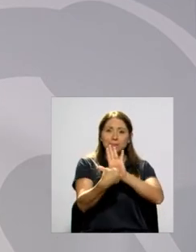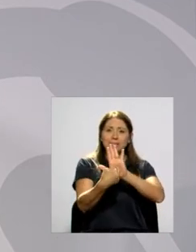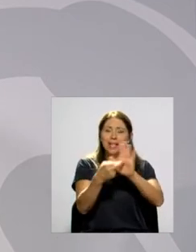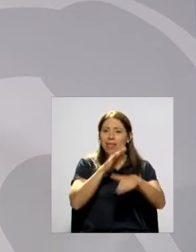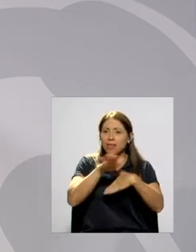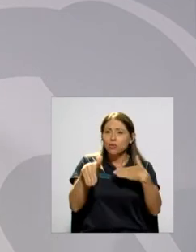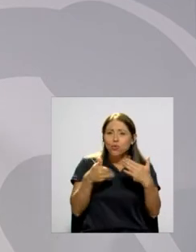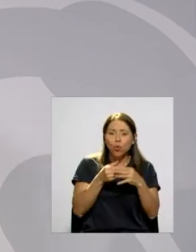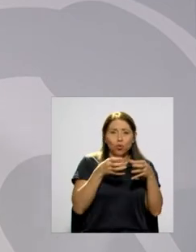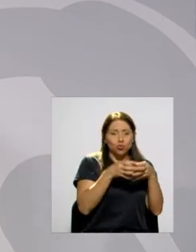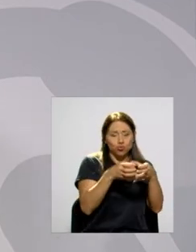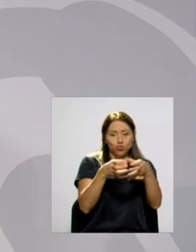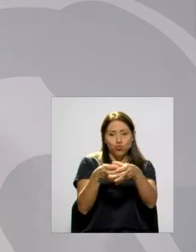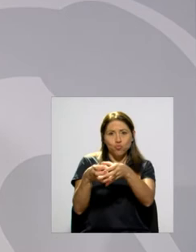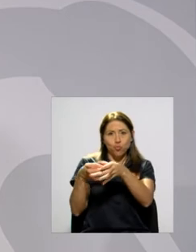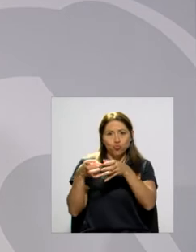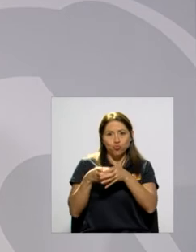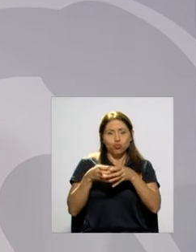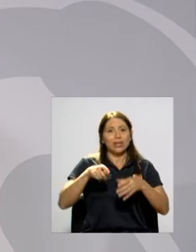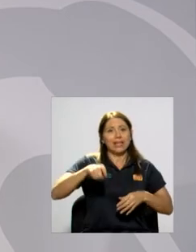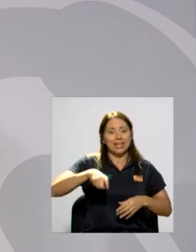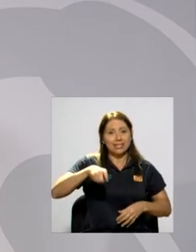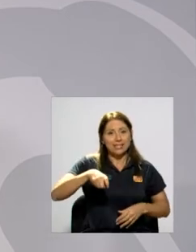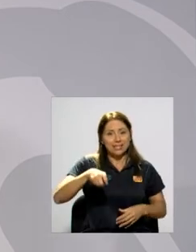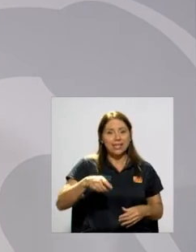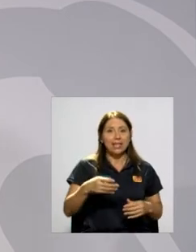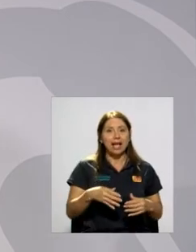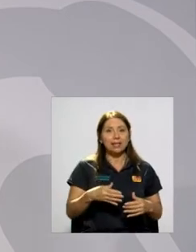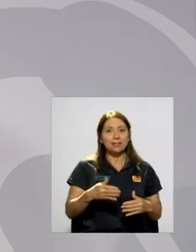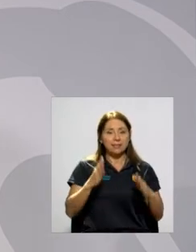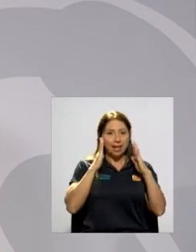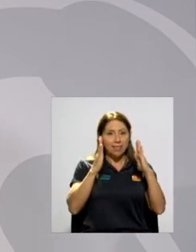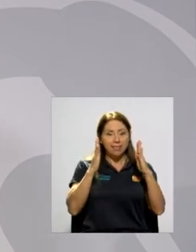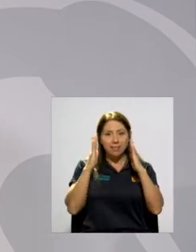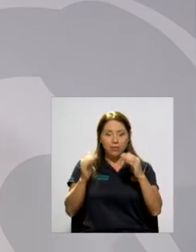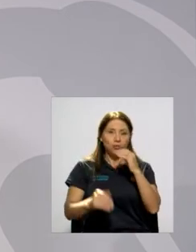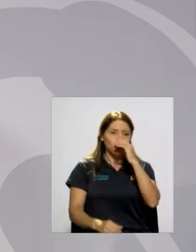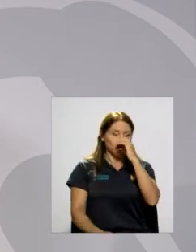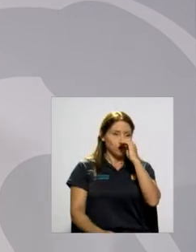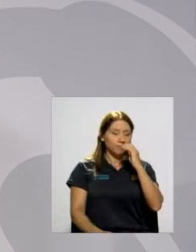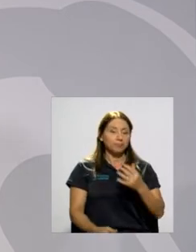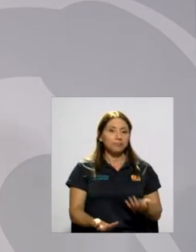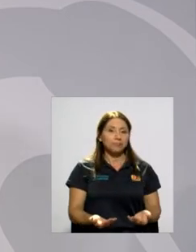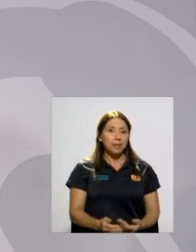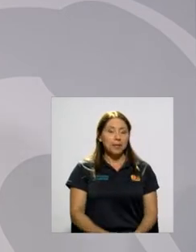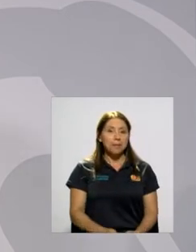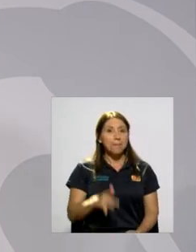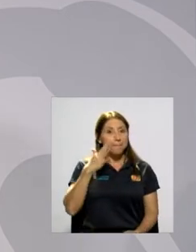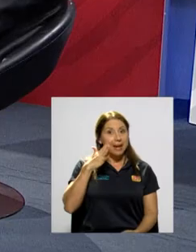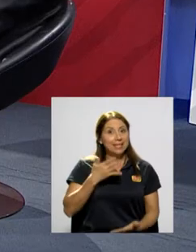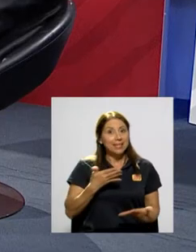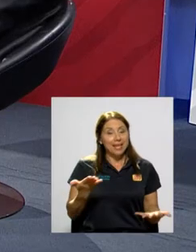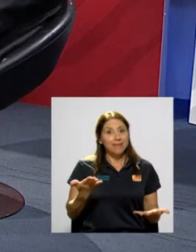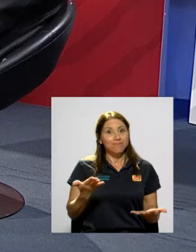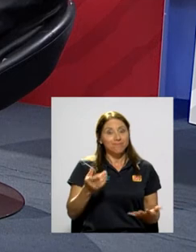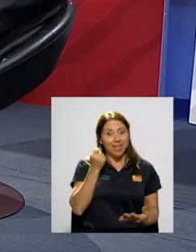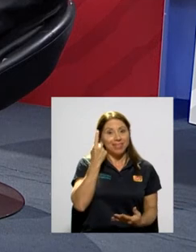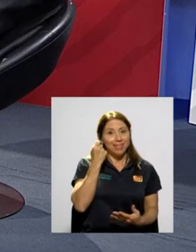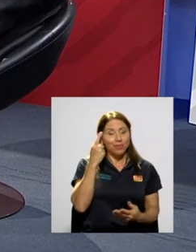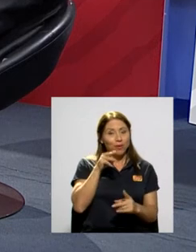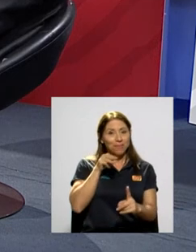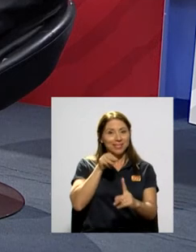grupos que hoy por hoy necesitan ser atendidos. Parece que entendió el mensaje